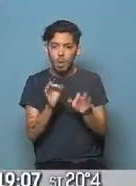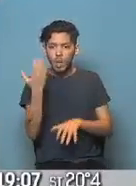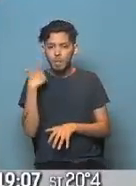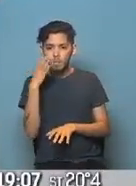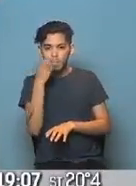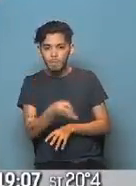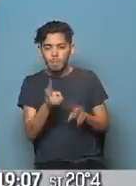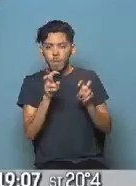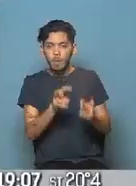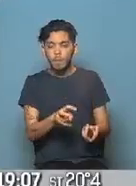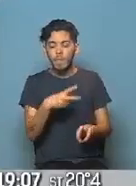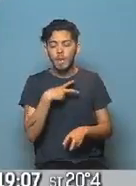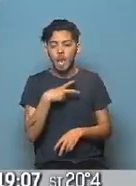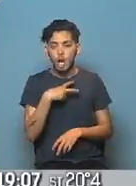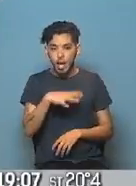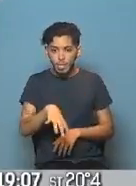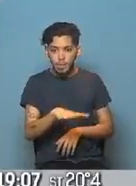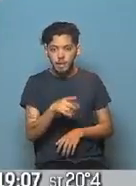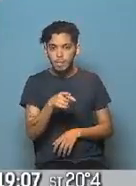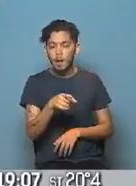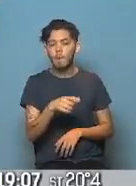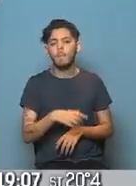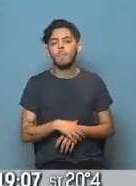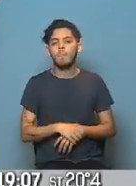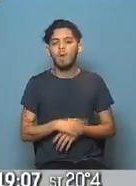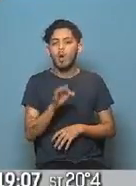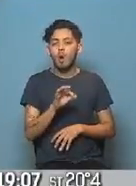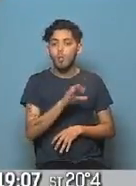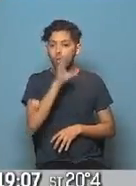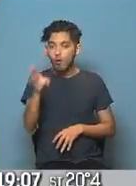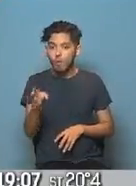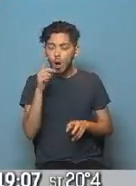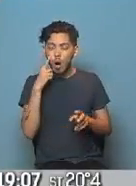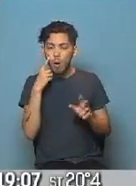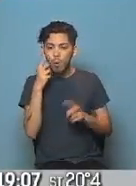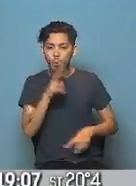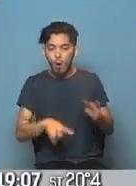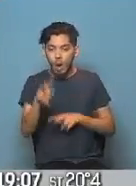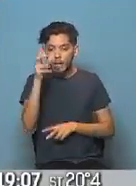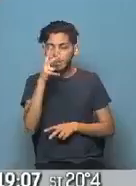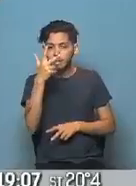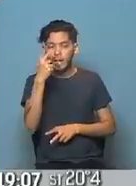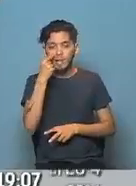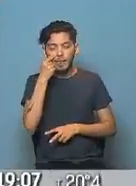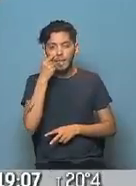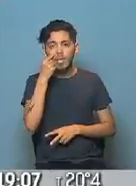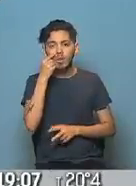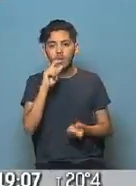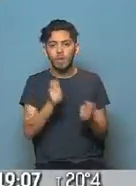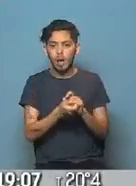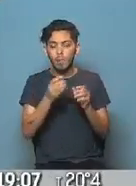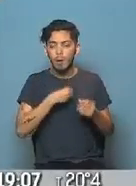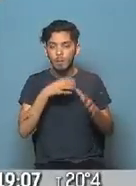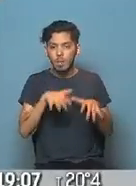allanamiento aquí en su departamento en la ciudad de Buenos Aires, o cuando se buscaron 3 testigos militantes de Cambiemos